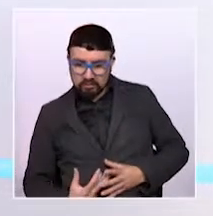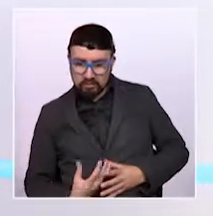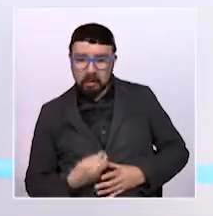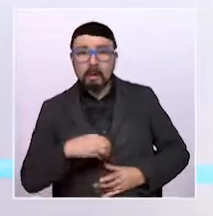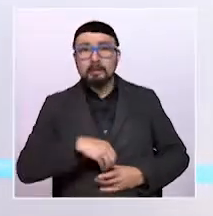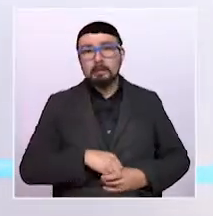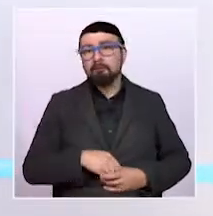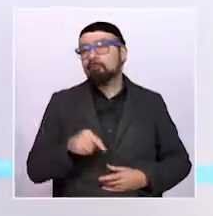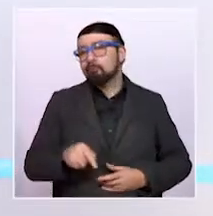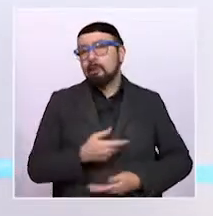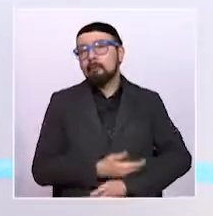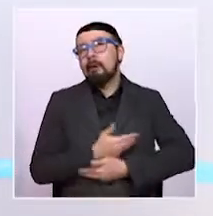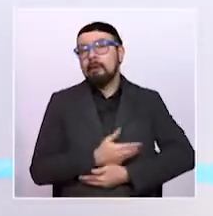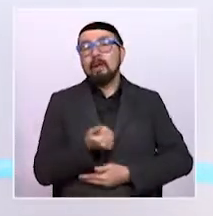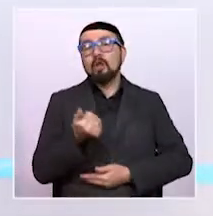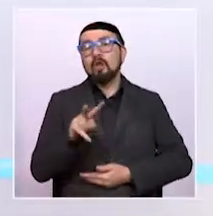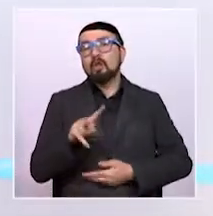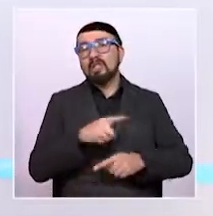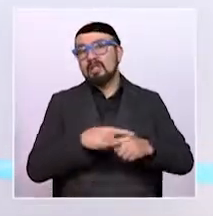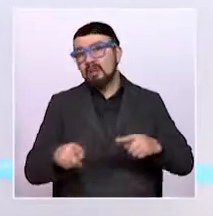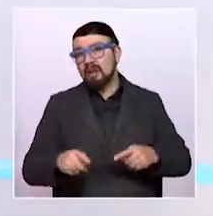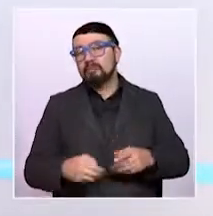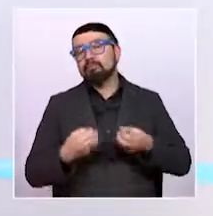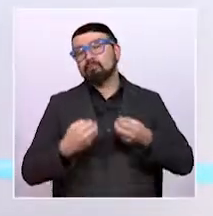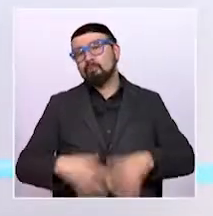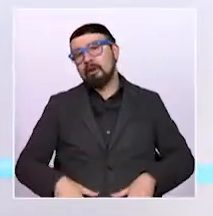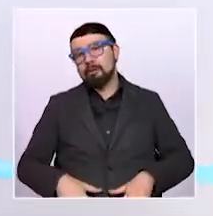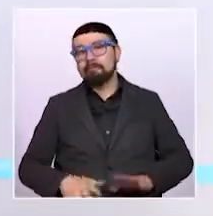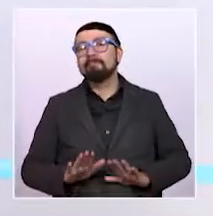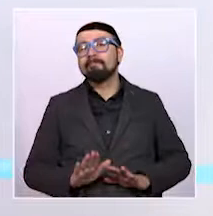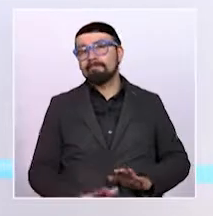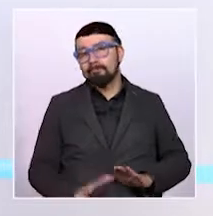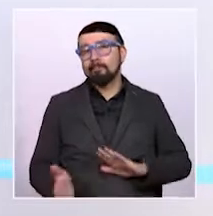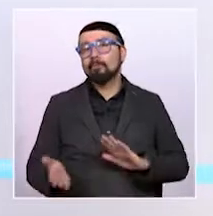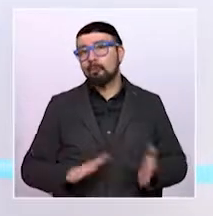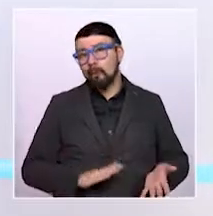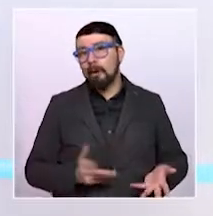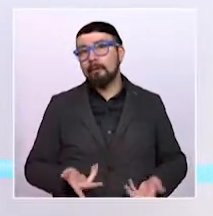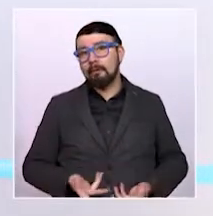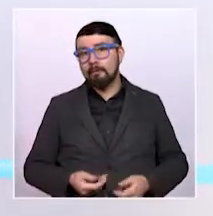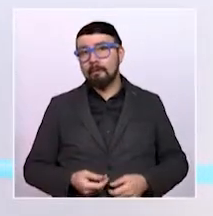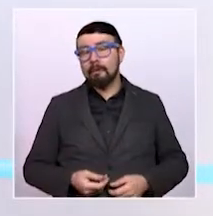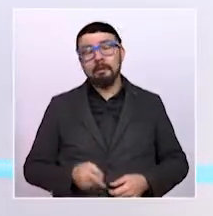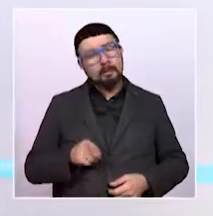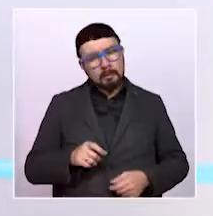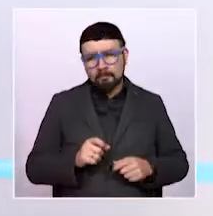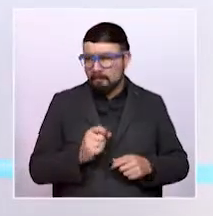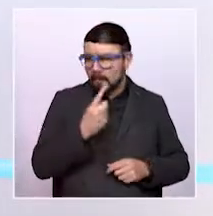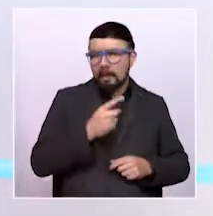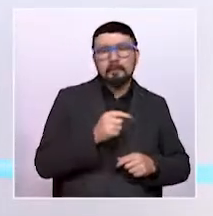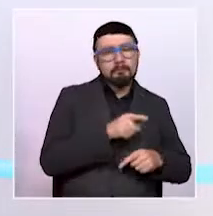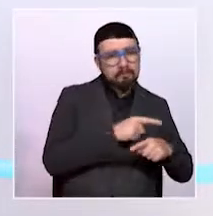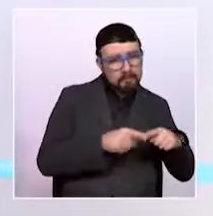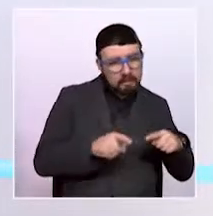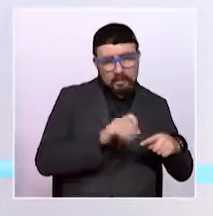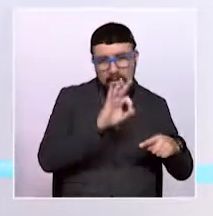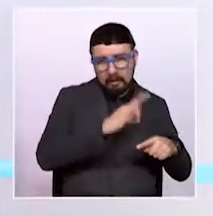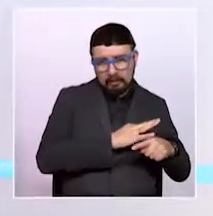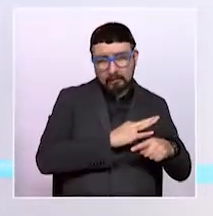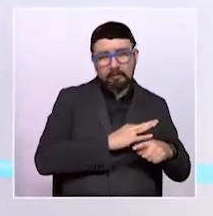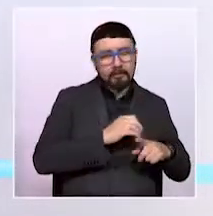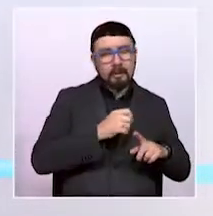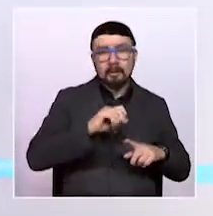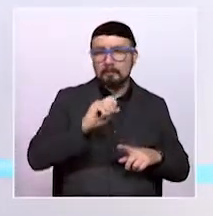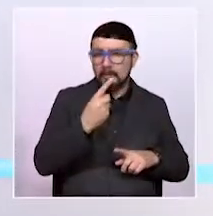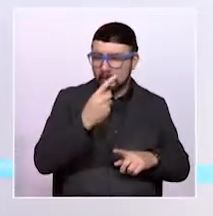pierda cuando tenga 12 semanas tres meses cuatro meses esos son esencialmente los de primer trimestre cuando uno ve que la paciente tiene sus exámenes